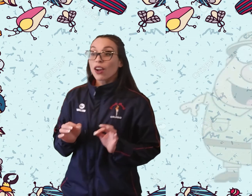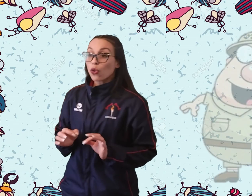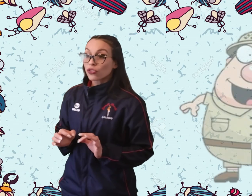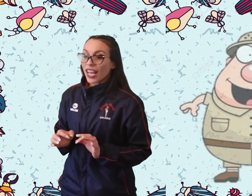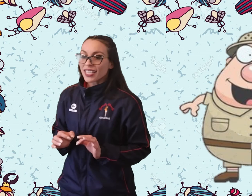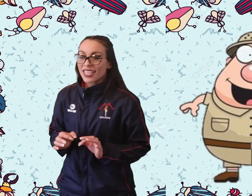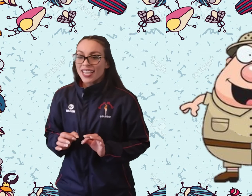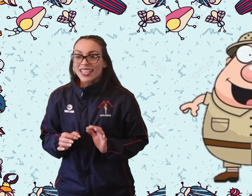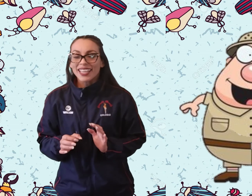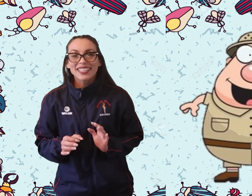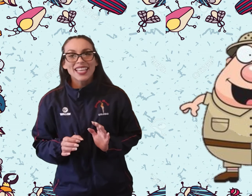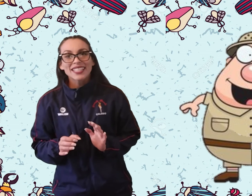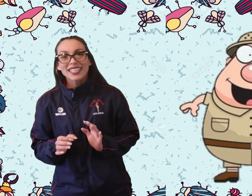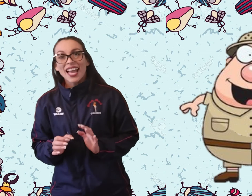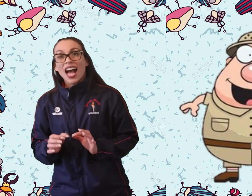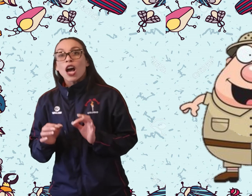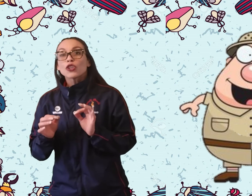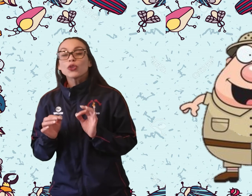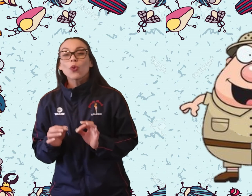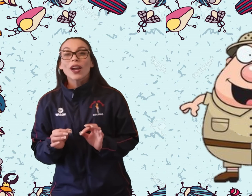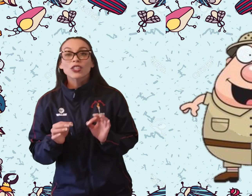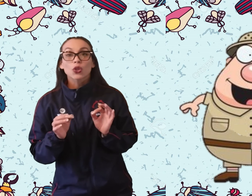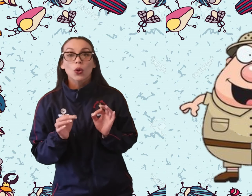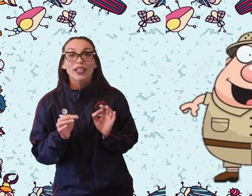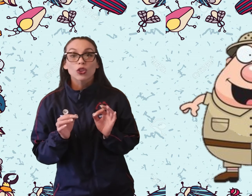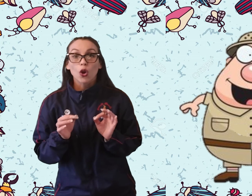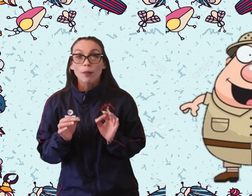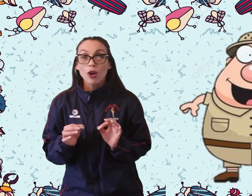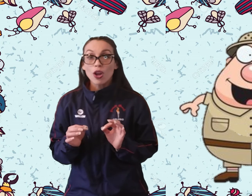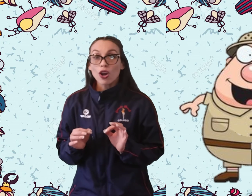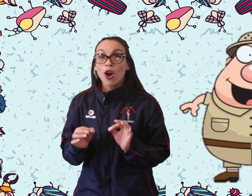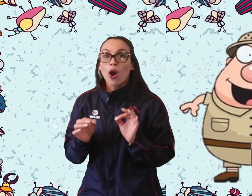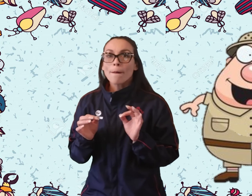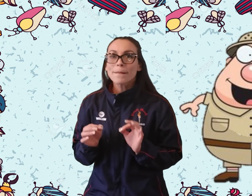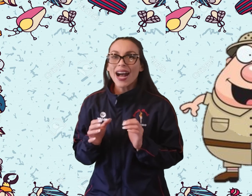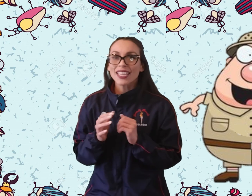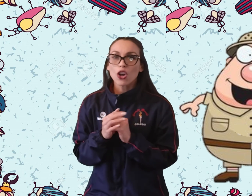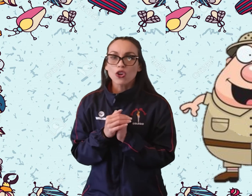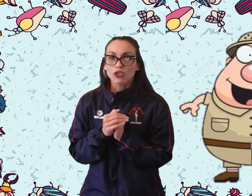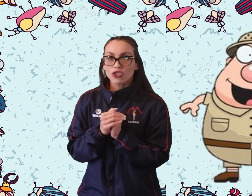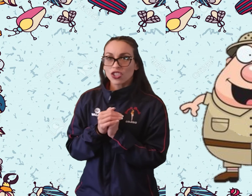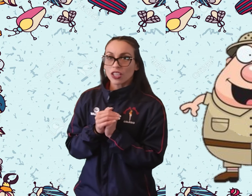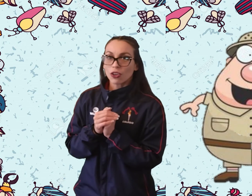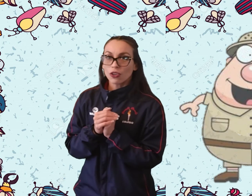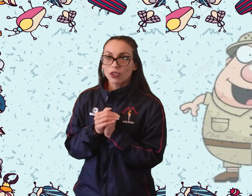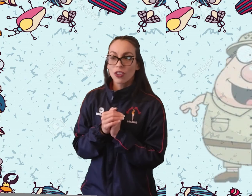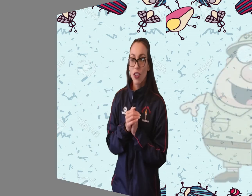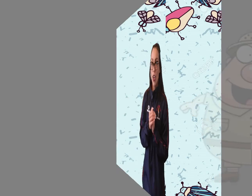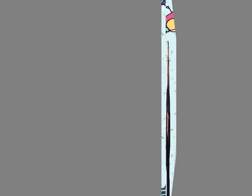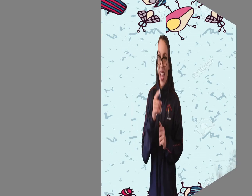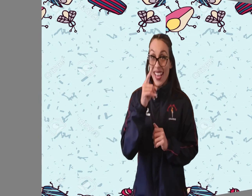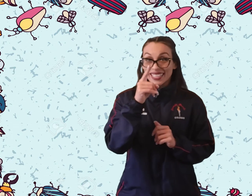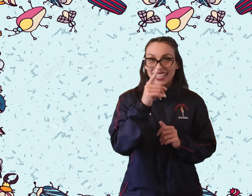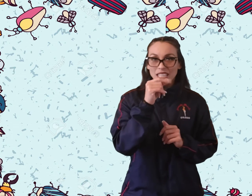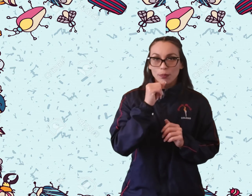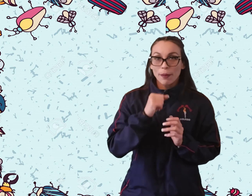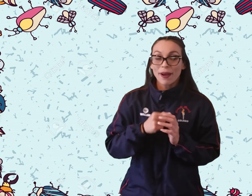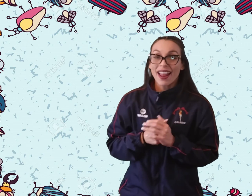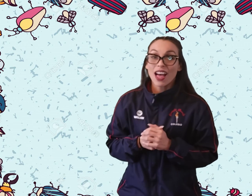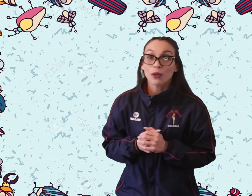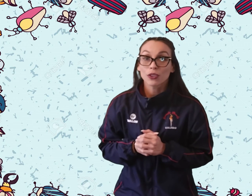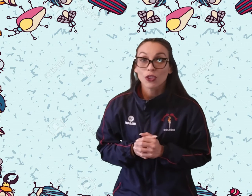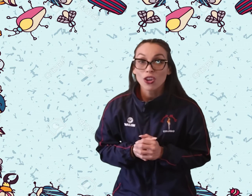Grandes preguntas que se hacía nuestro entomólogo Baigoncito.